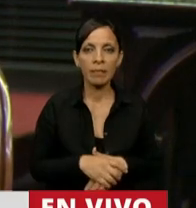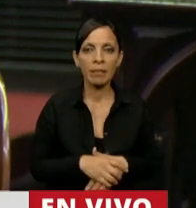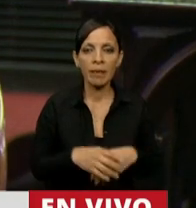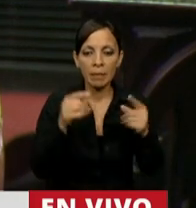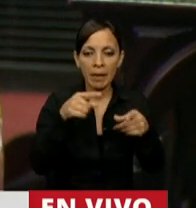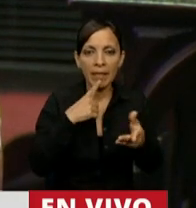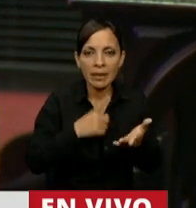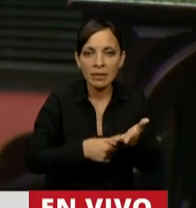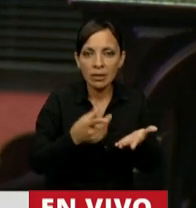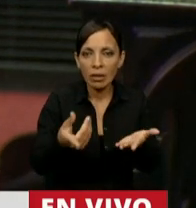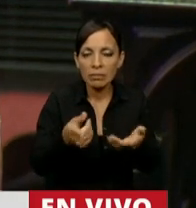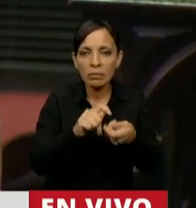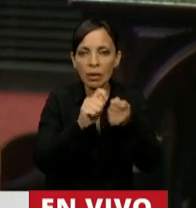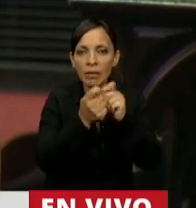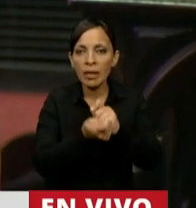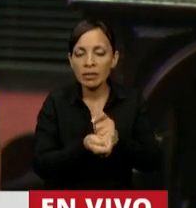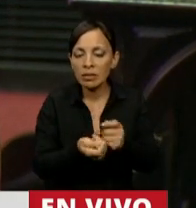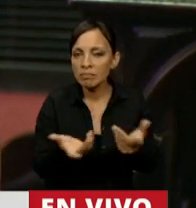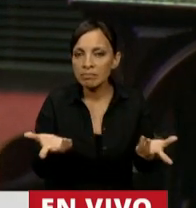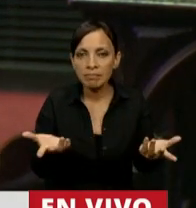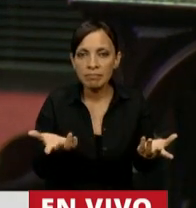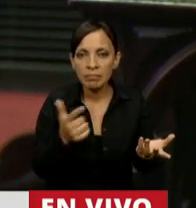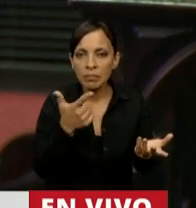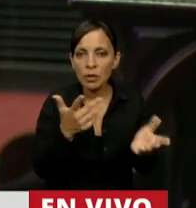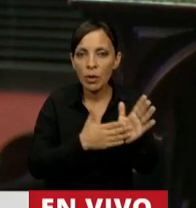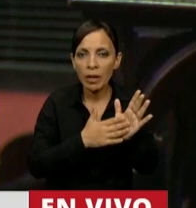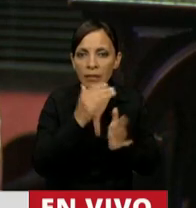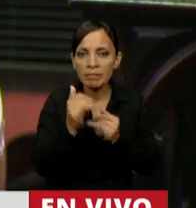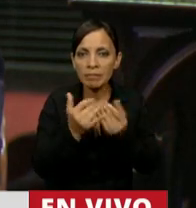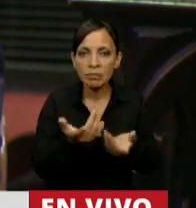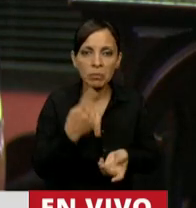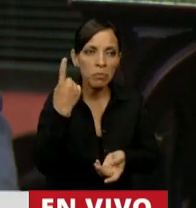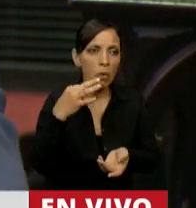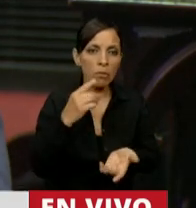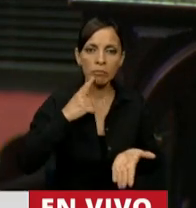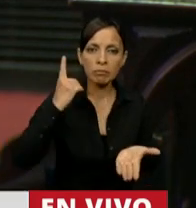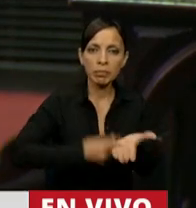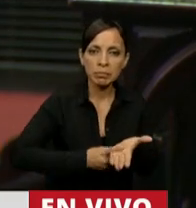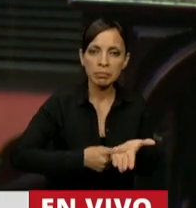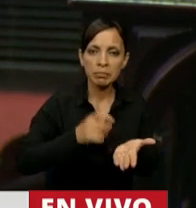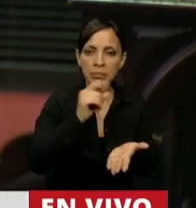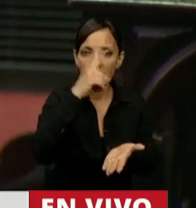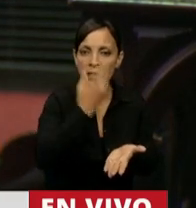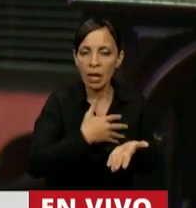para esta decisión de modificación de manera unilateral por parte del Estado